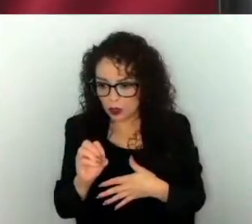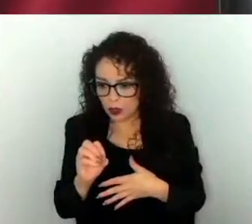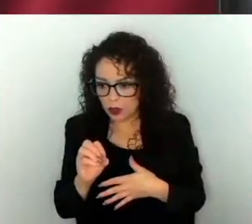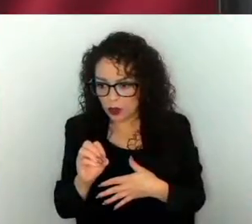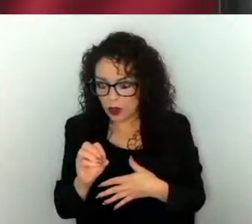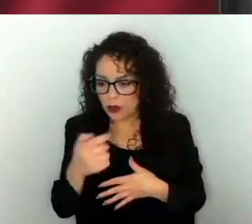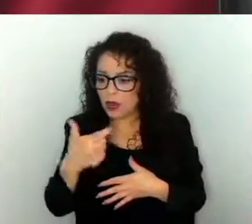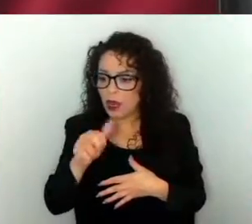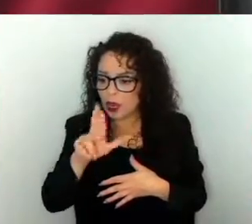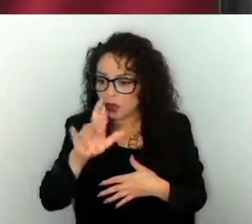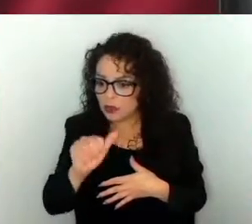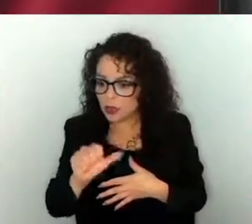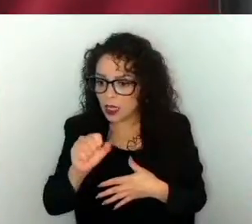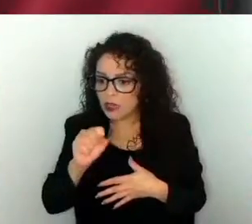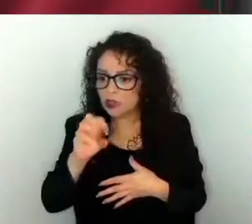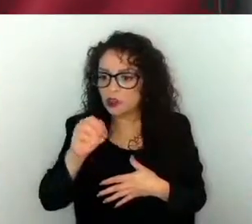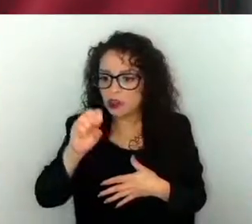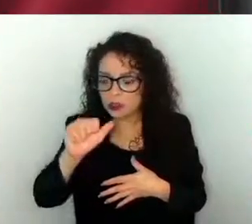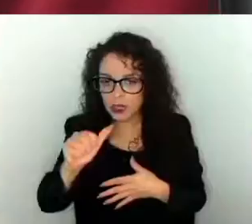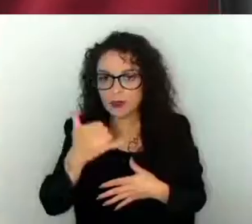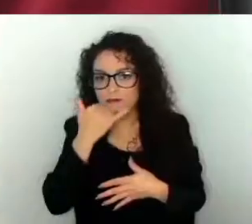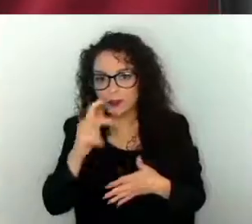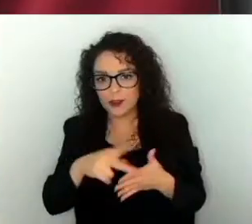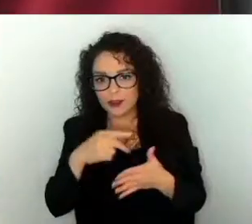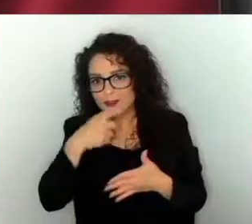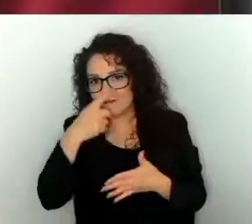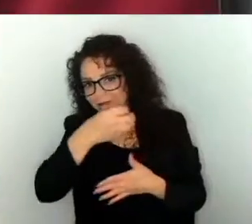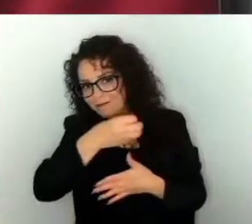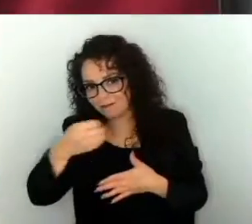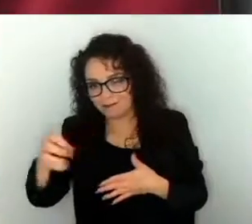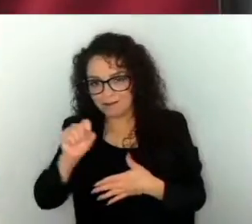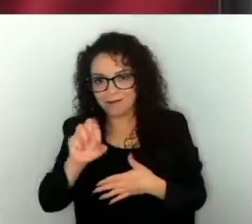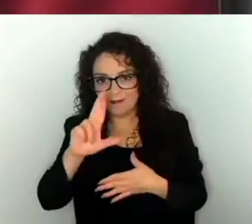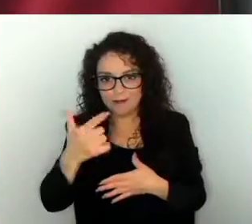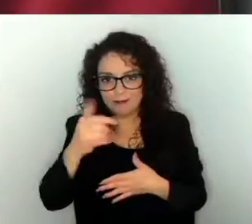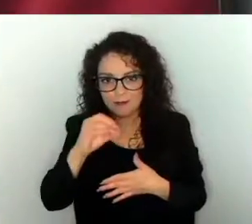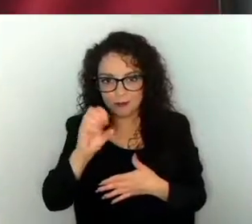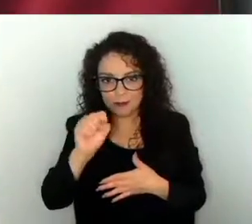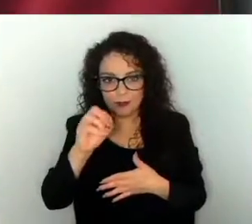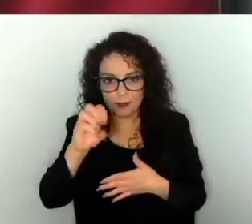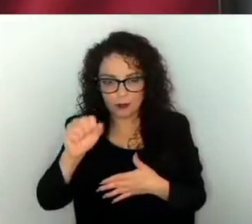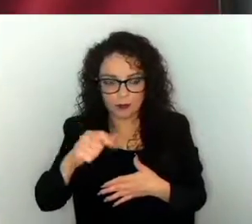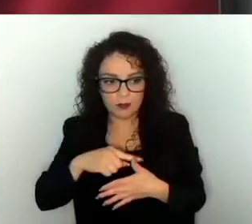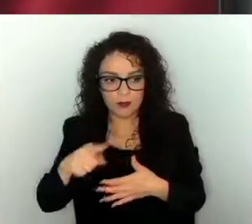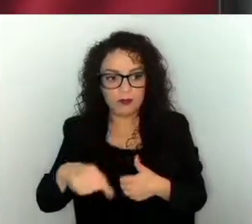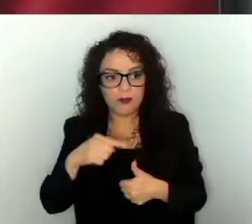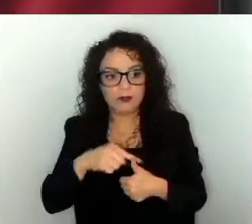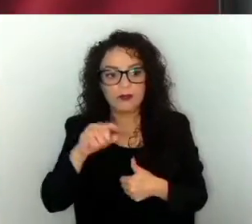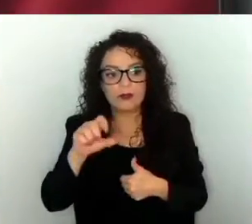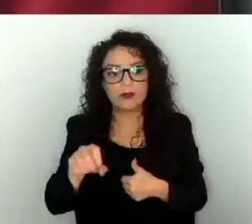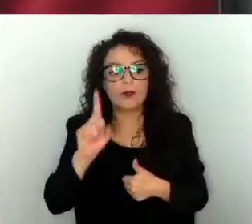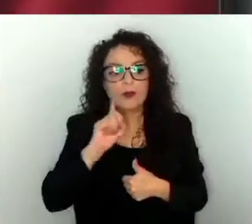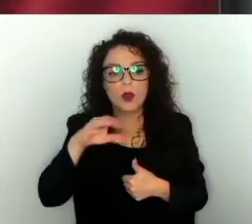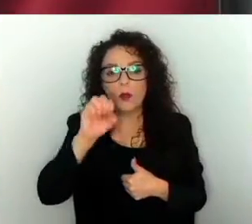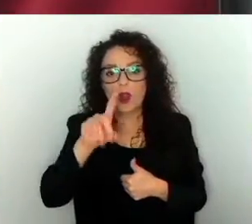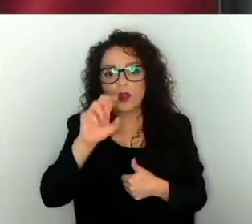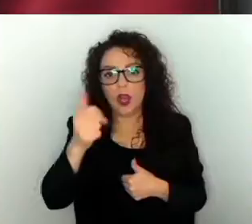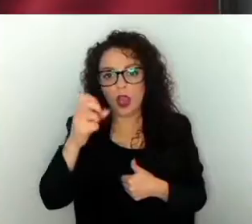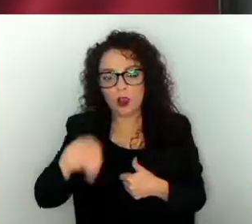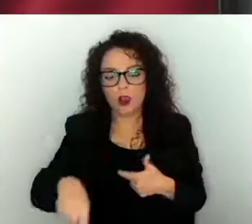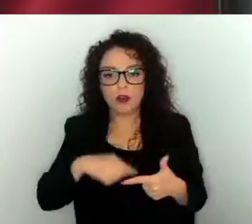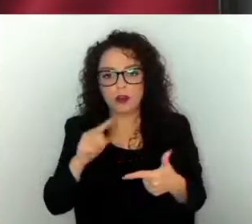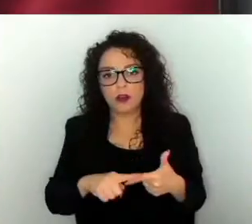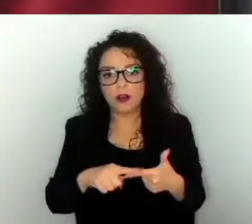García Sosa, rectifico. Vocal, diputada María Luisa Mendoza Mondragón. Vocal, diputado Martín Cepeda